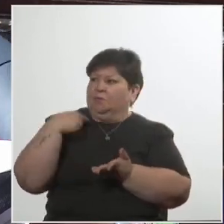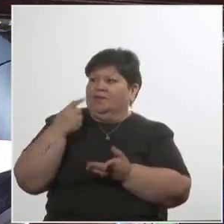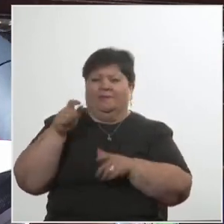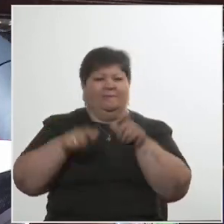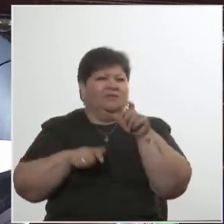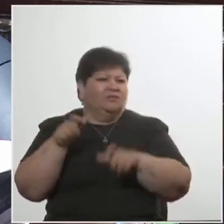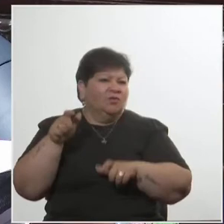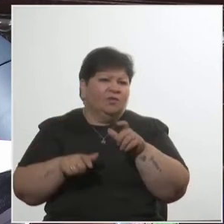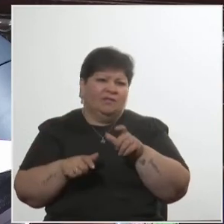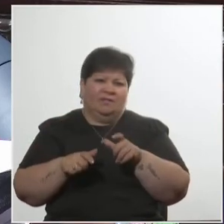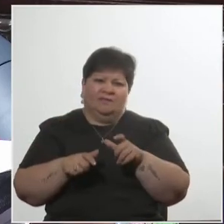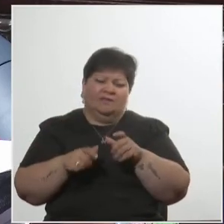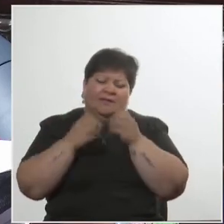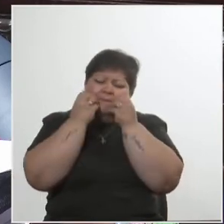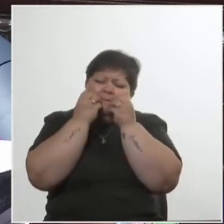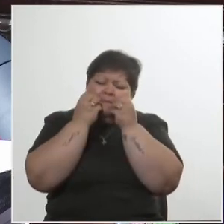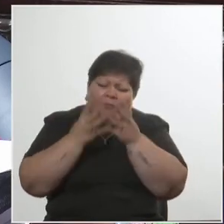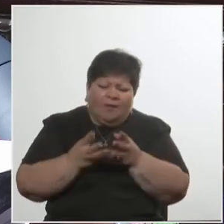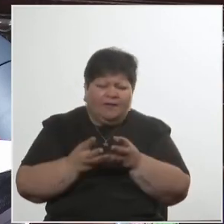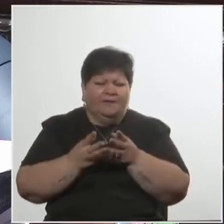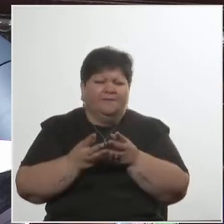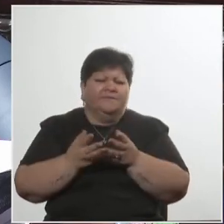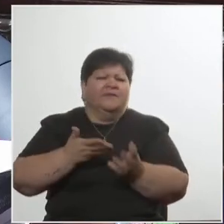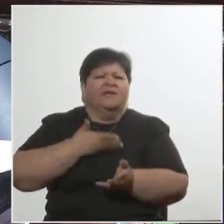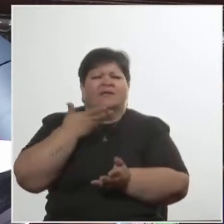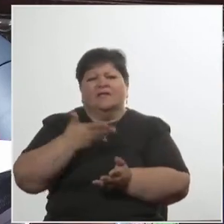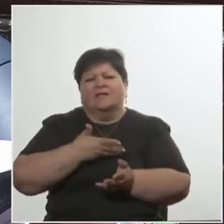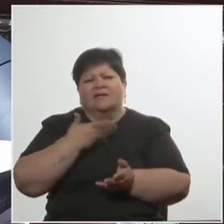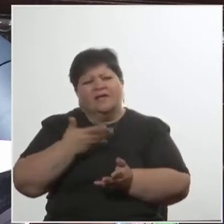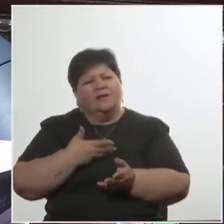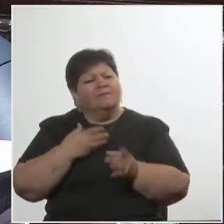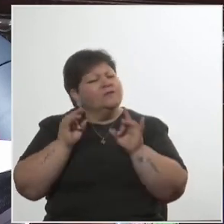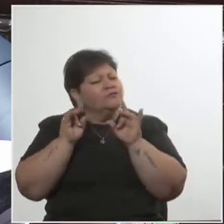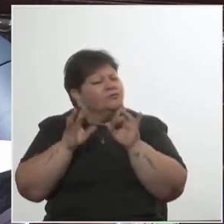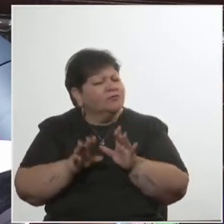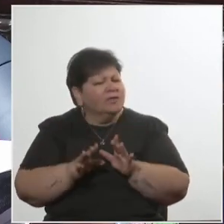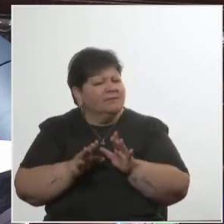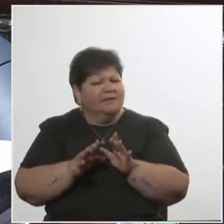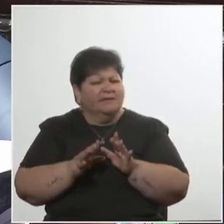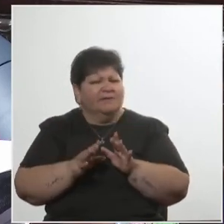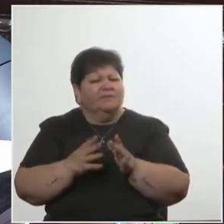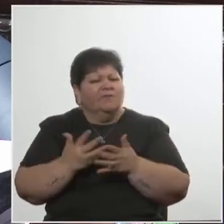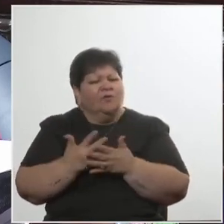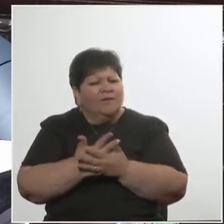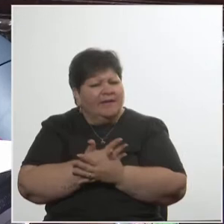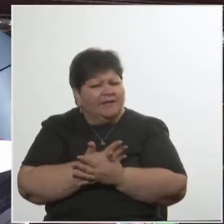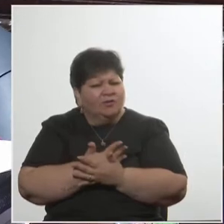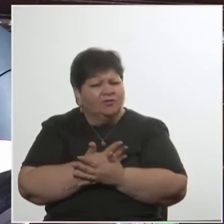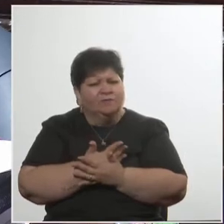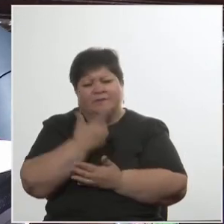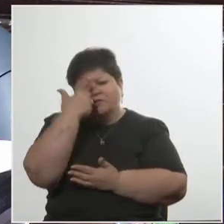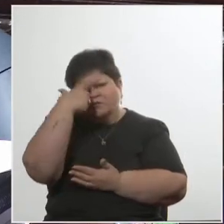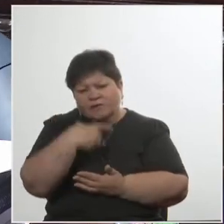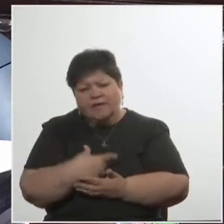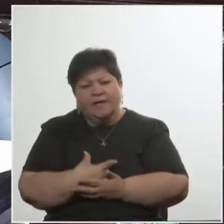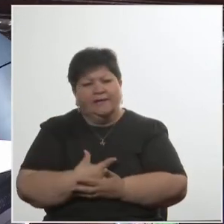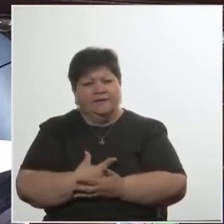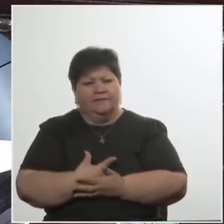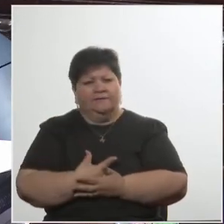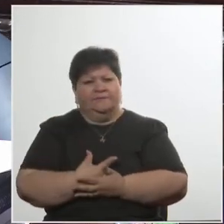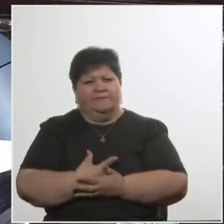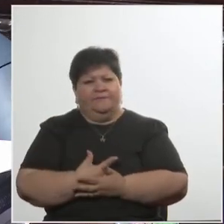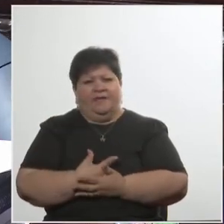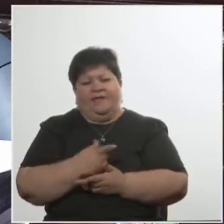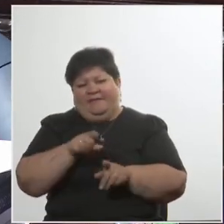ha sido tan generosa que ha reclamado solo por los daños verdaderamente personales Y de